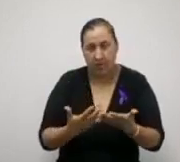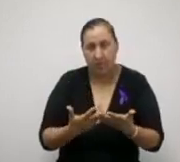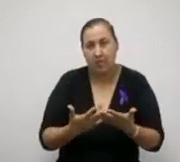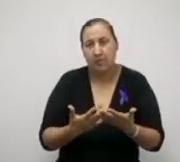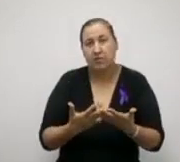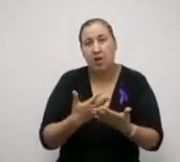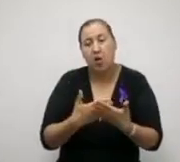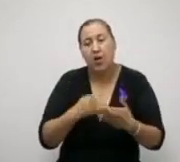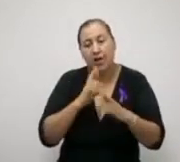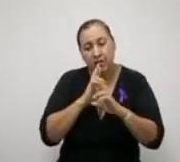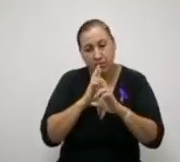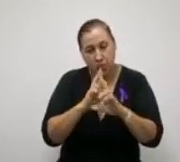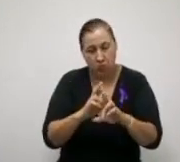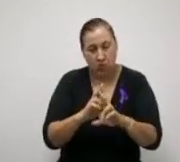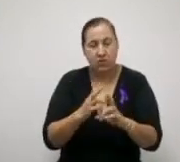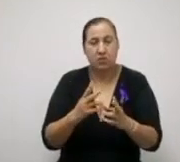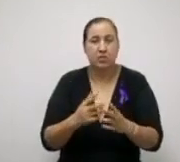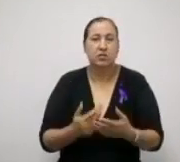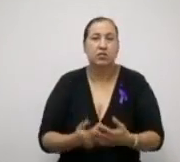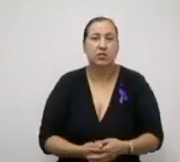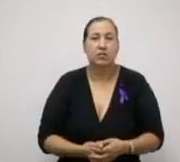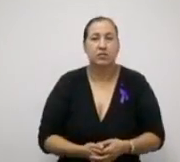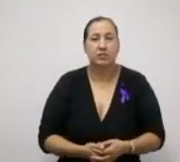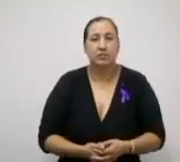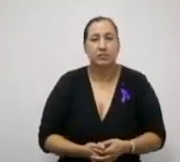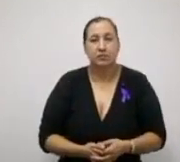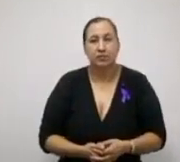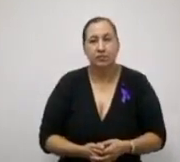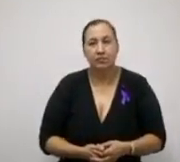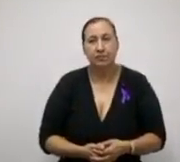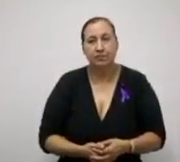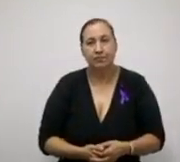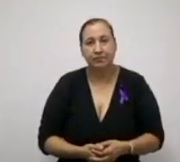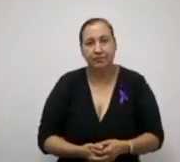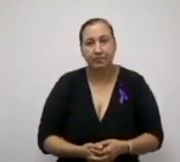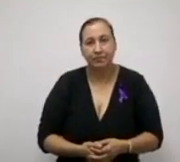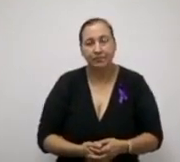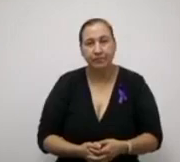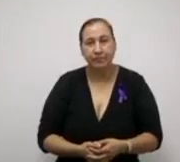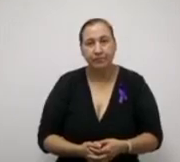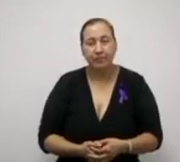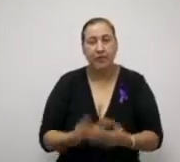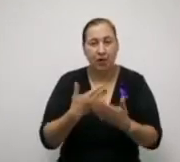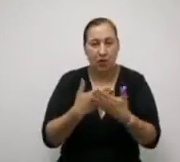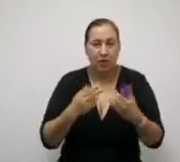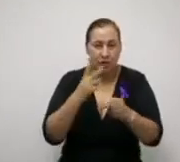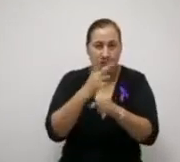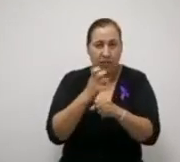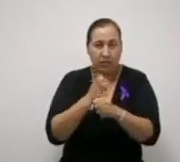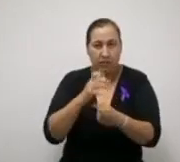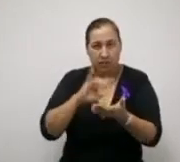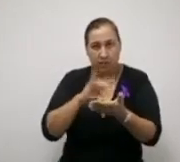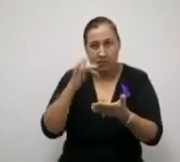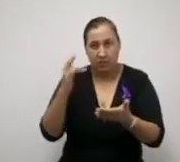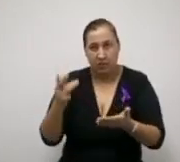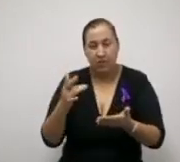las respuestas a todas estas inquietudes. Adelante, doctor, bienvenido. Muchas gracias, doctora, por la invitación y agradezco nuevamente